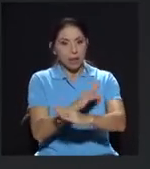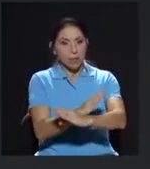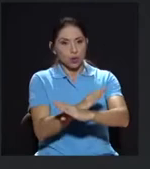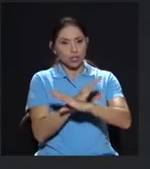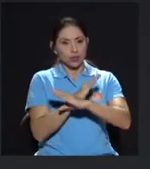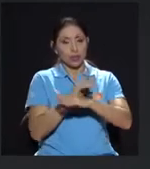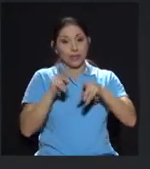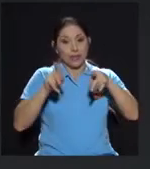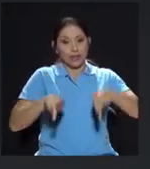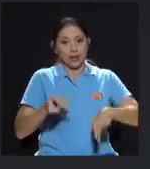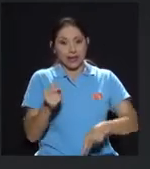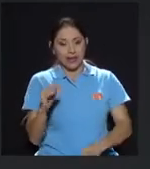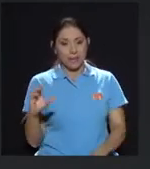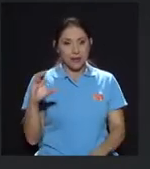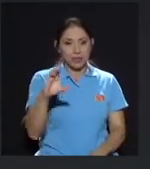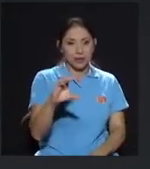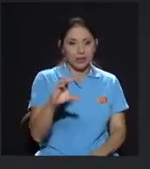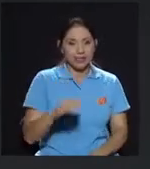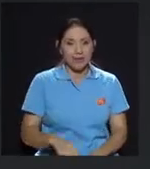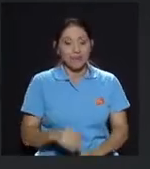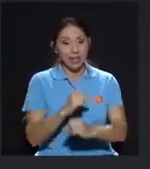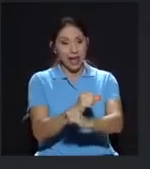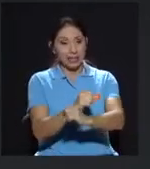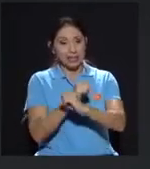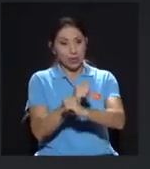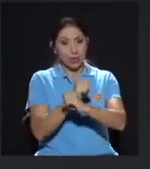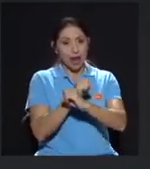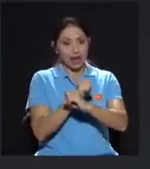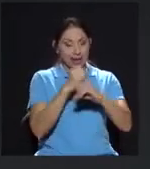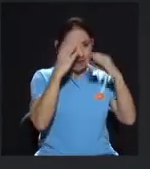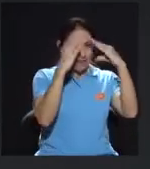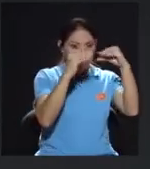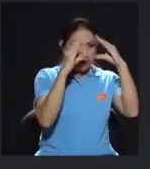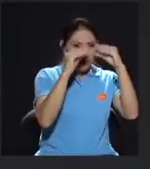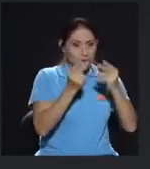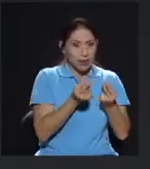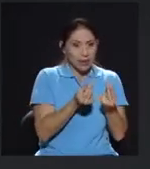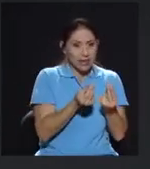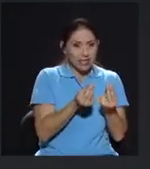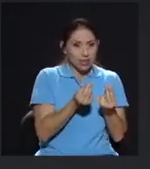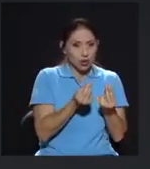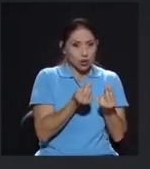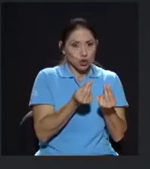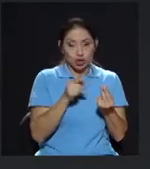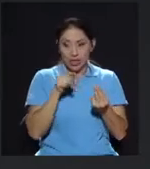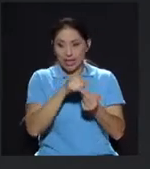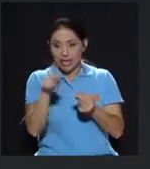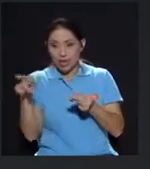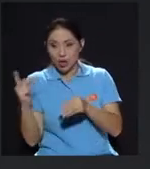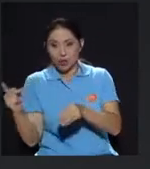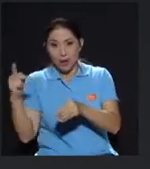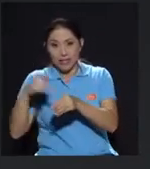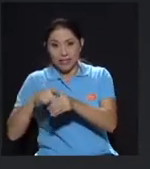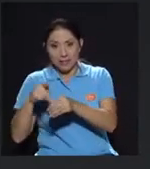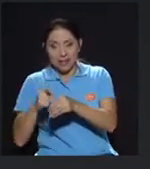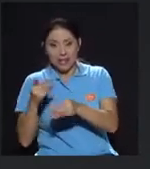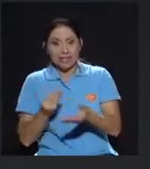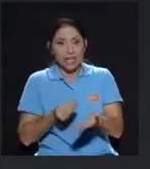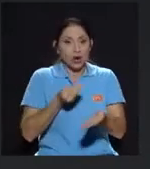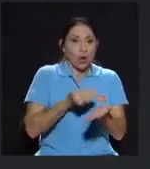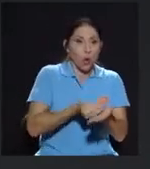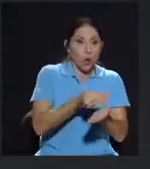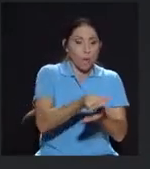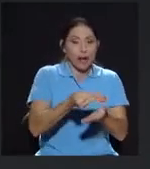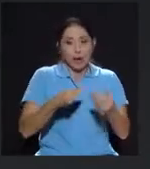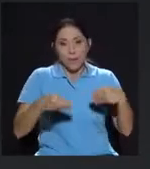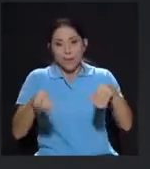asegurar que la formación de precios y la organización de los participantes que que compran y venden o dan